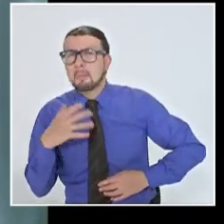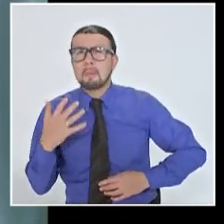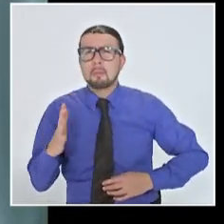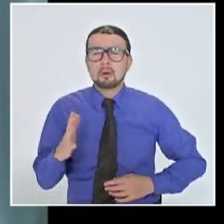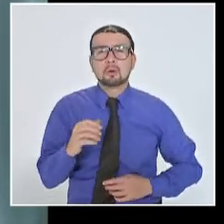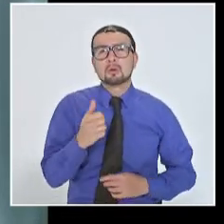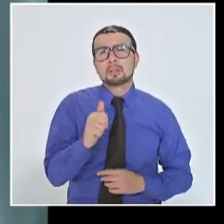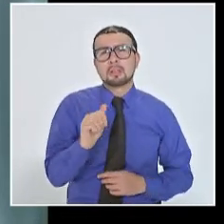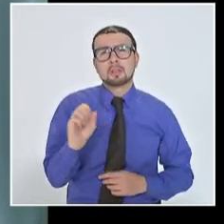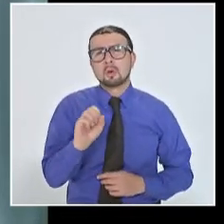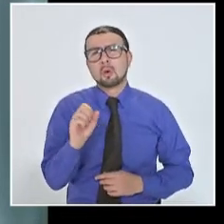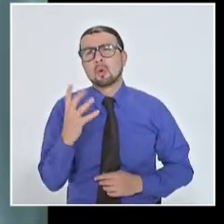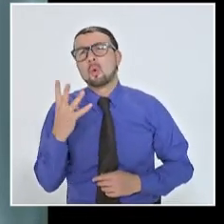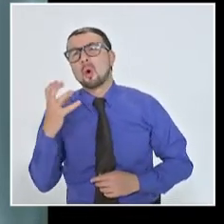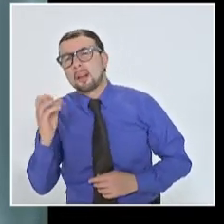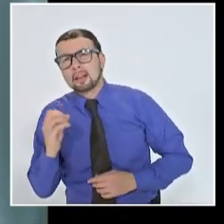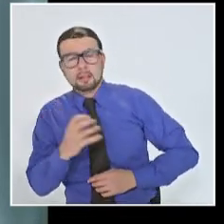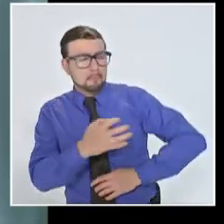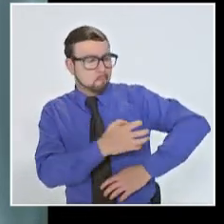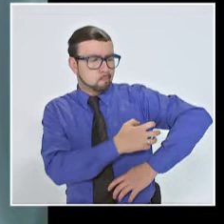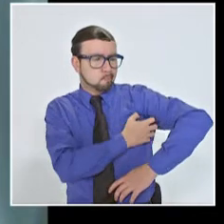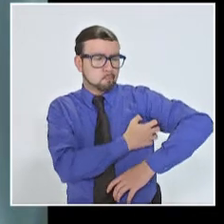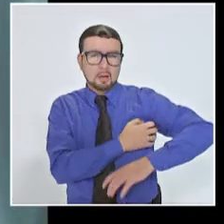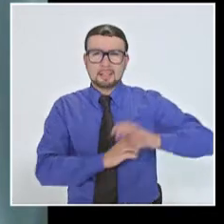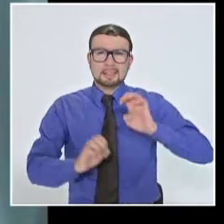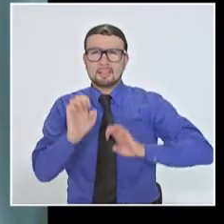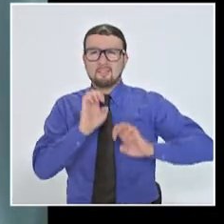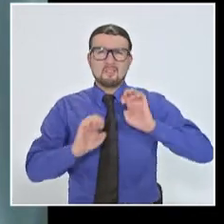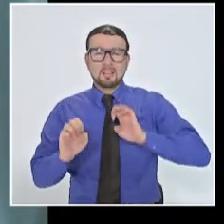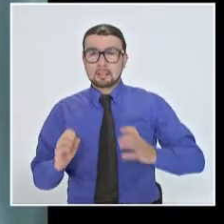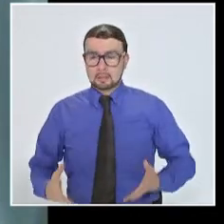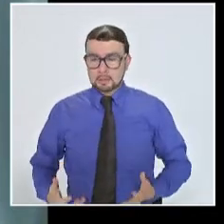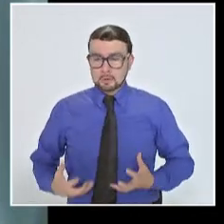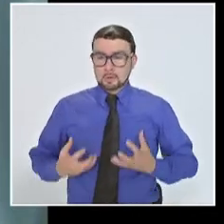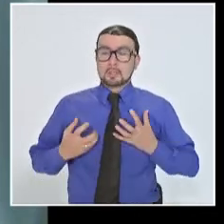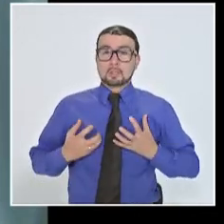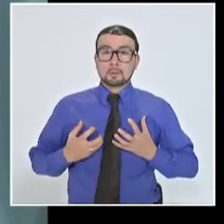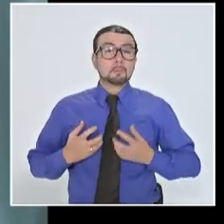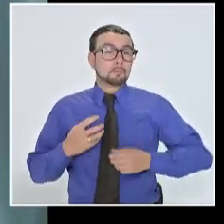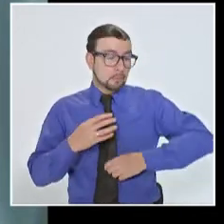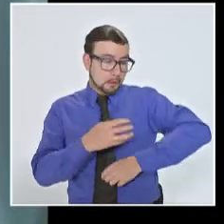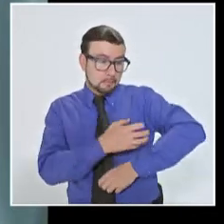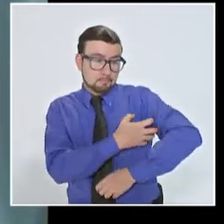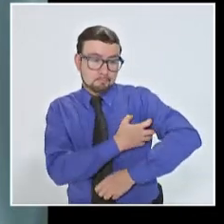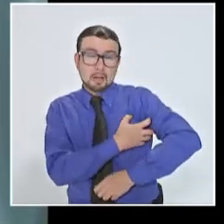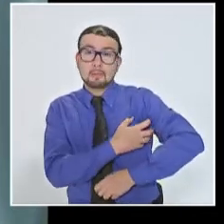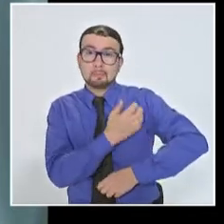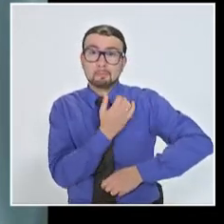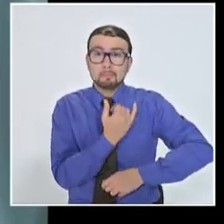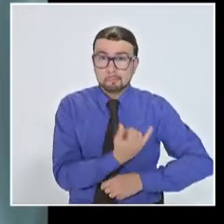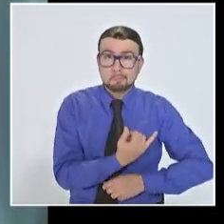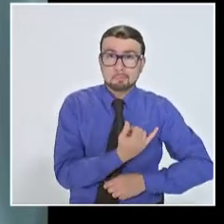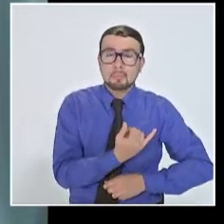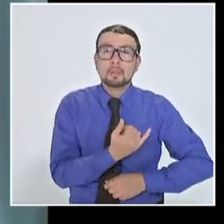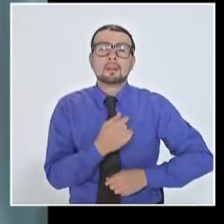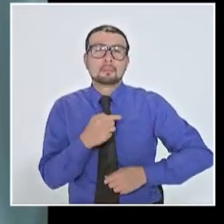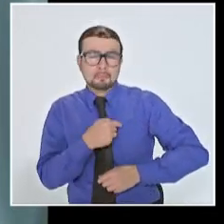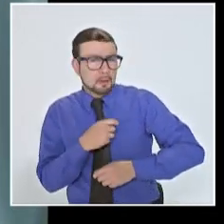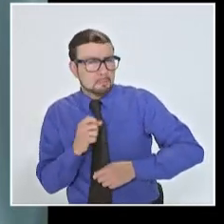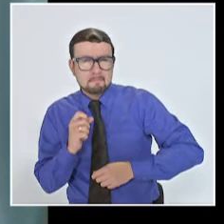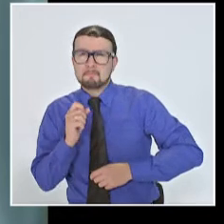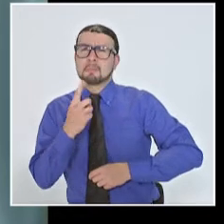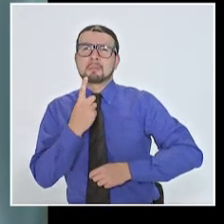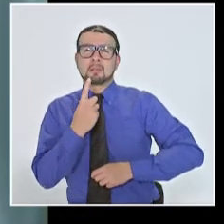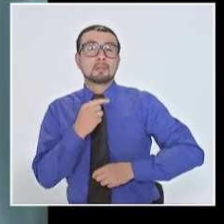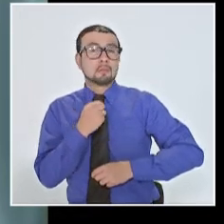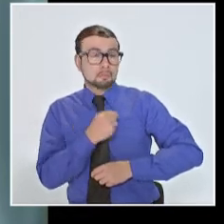10 a 40 ganglios axilares y ese tejido linfático, como se llama, es por donde viaja inicialmente